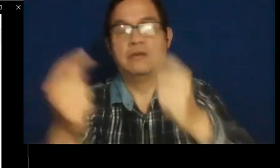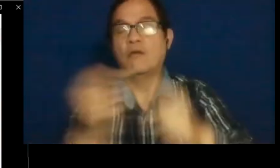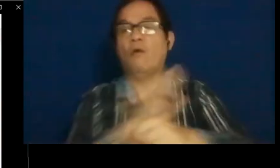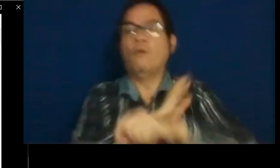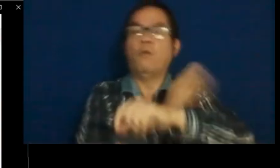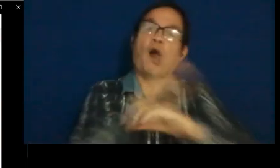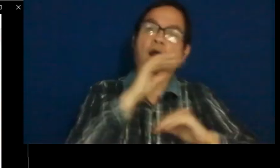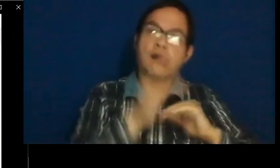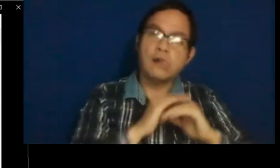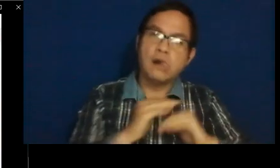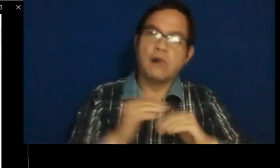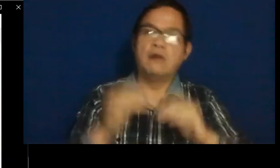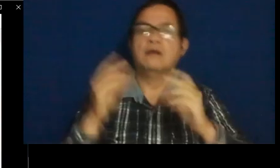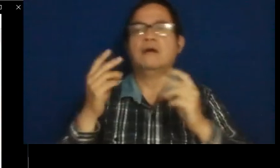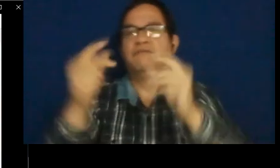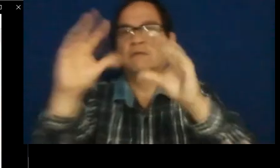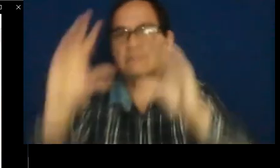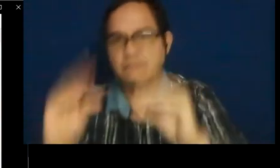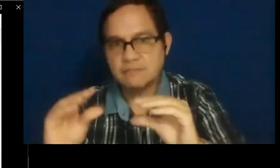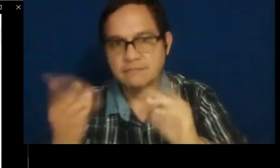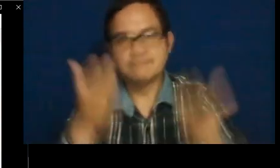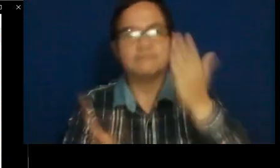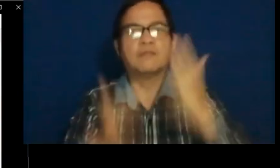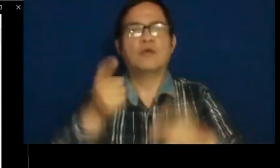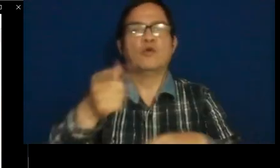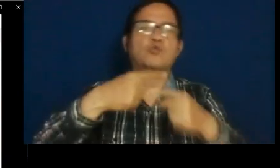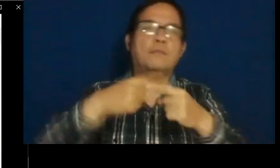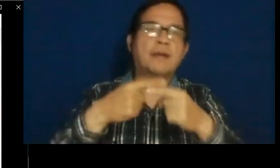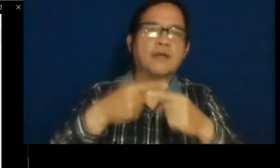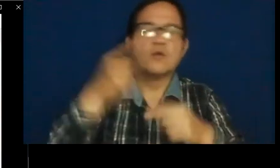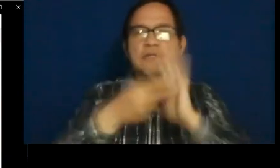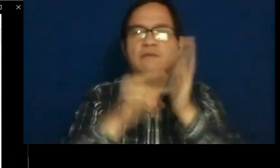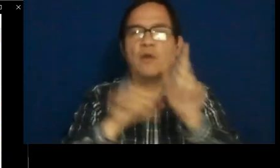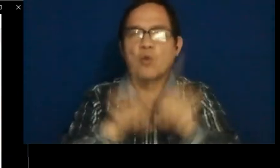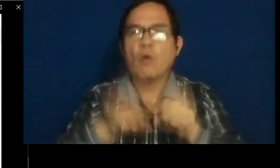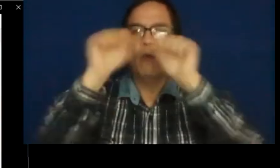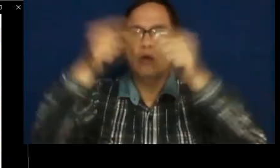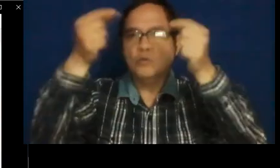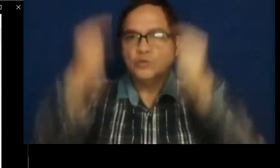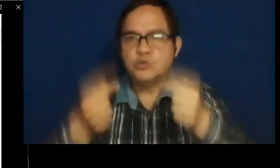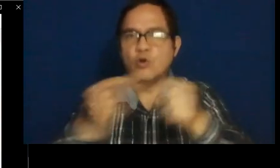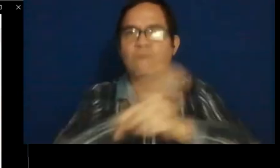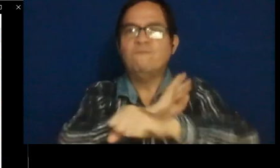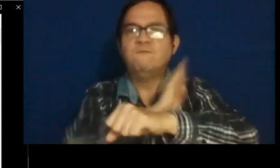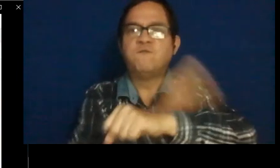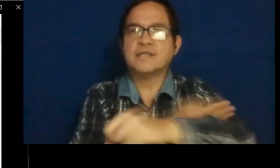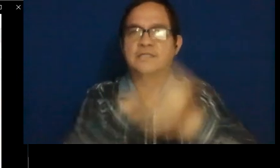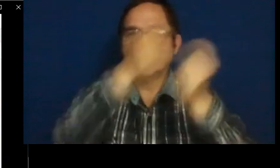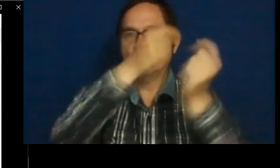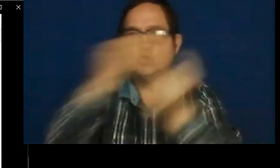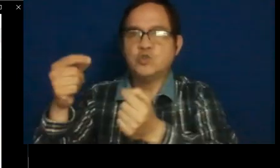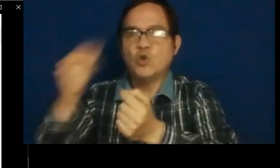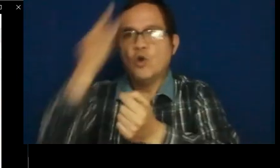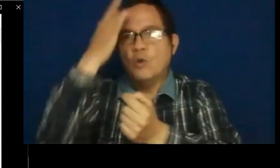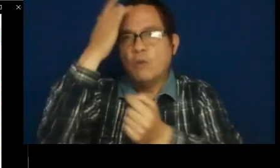descomponer y eso implica que yo puedo manejar sumatorias de fuerzas, ¿sí? Ojo con eso, sumatorias de fuerzas debido a que hay un